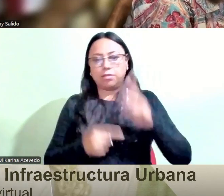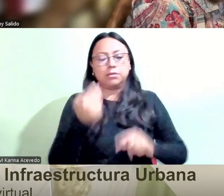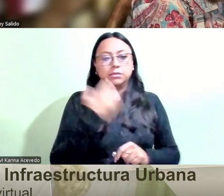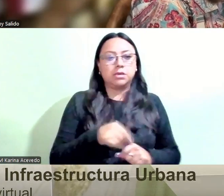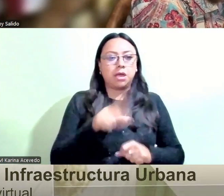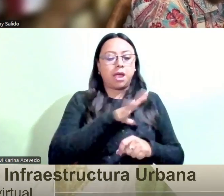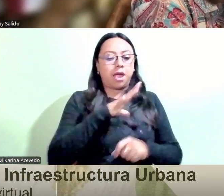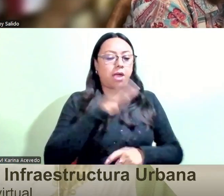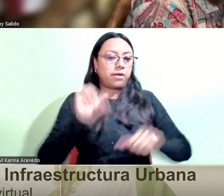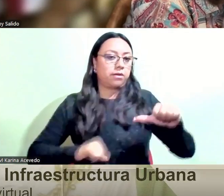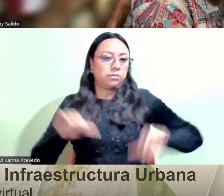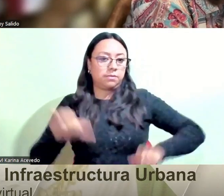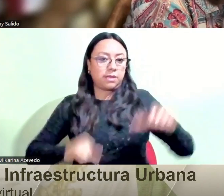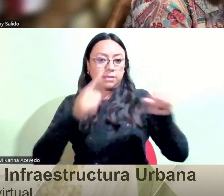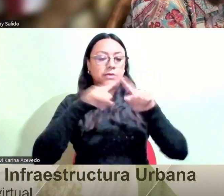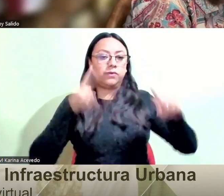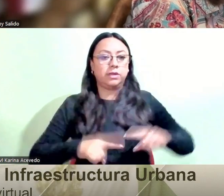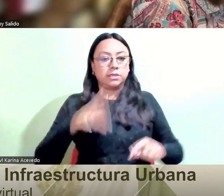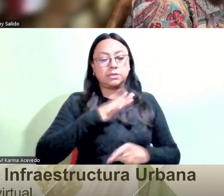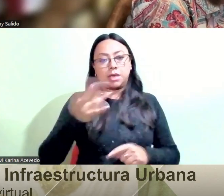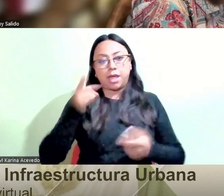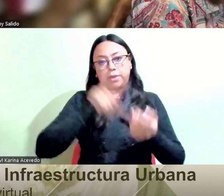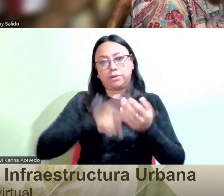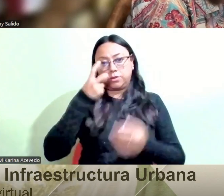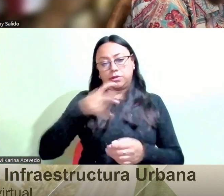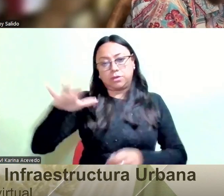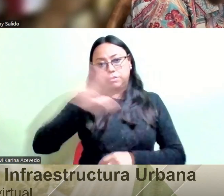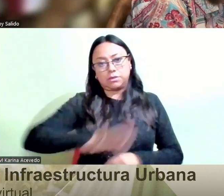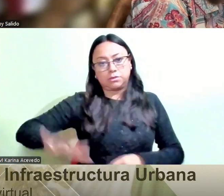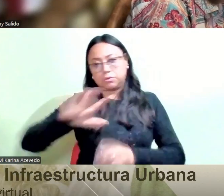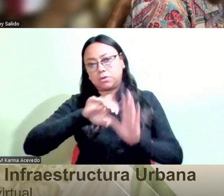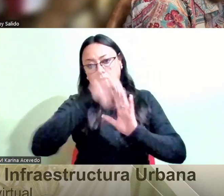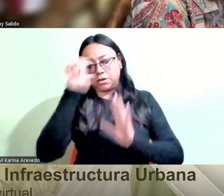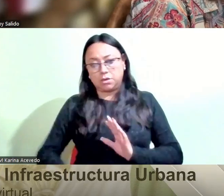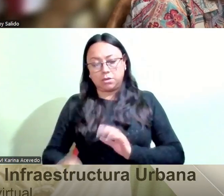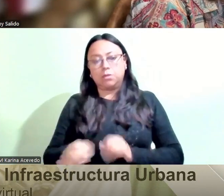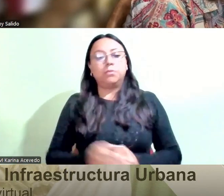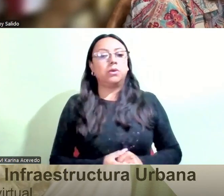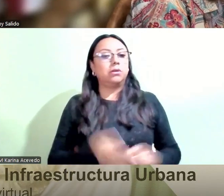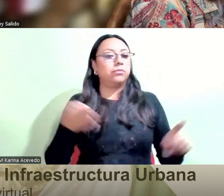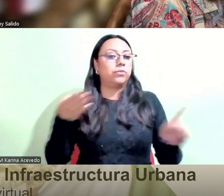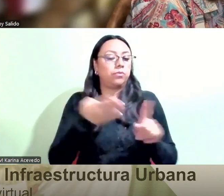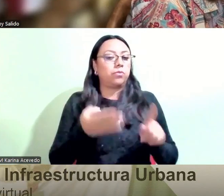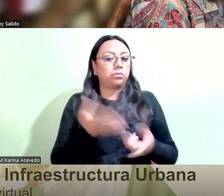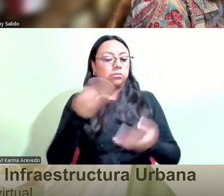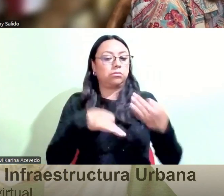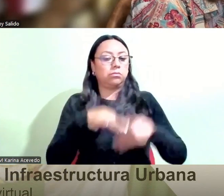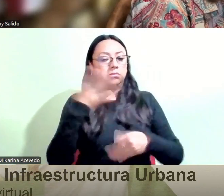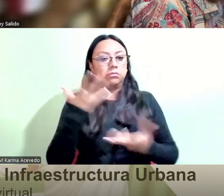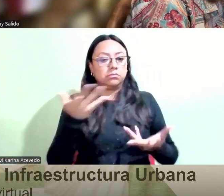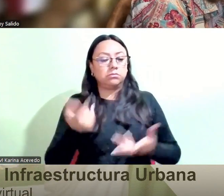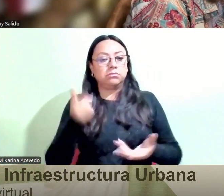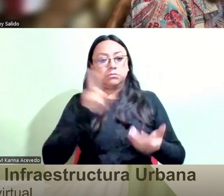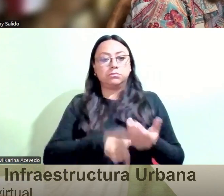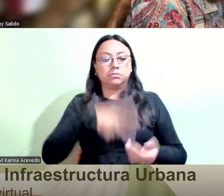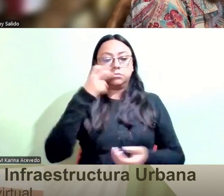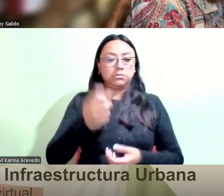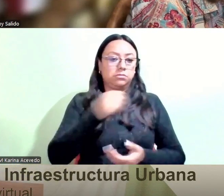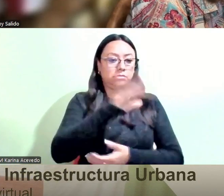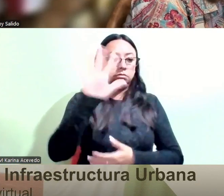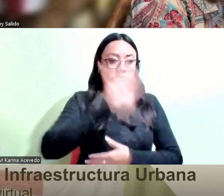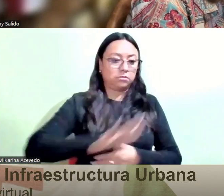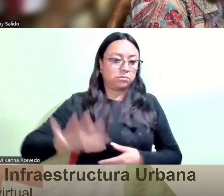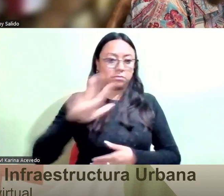las actividades que se llevan a cabo en la zona, como en el caso particular que es la función que se ha realizado en el inmueble de referencia, el